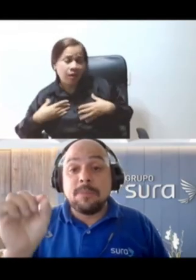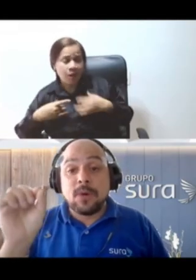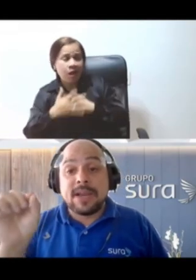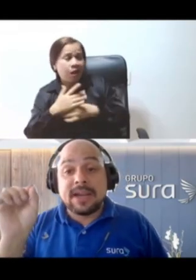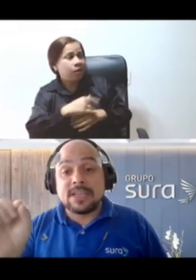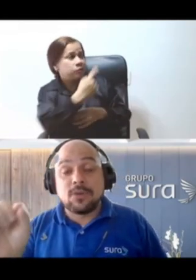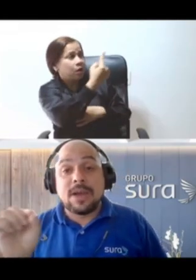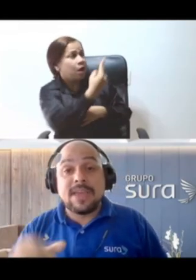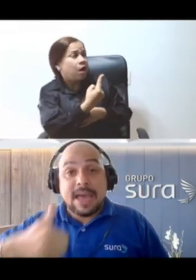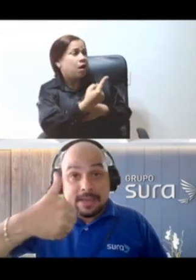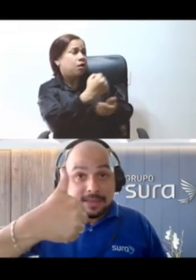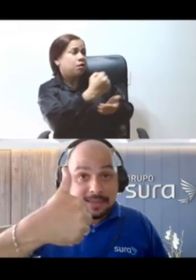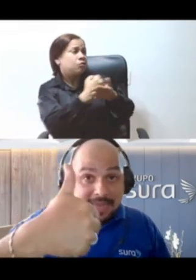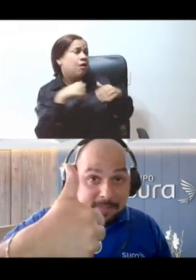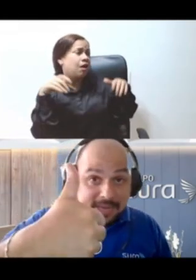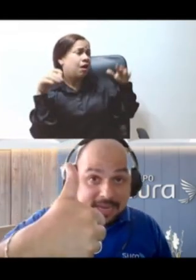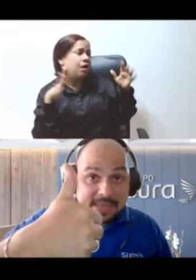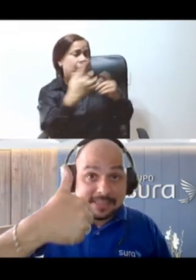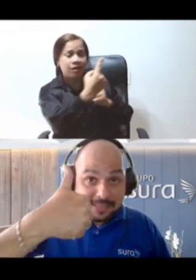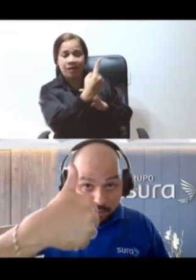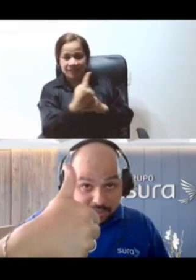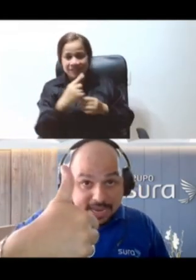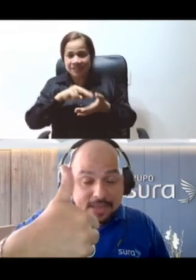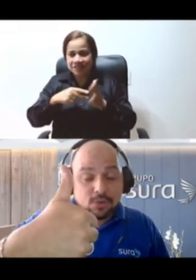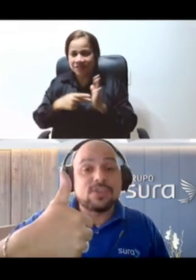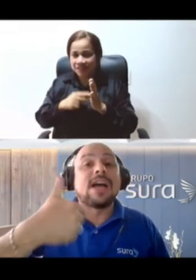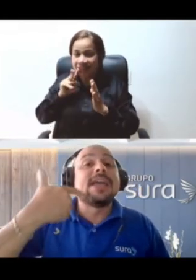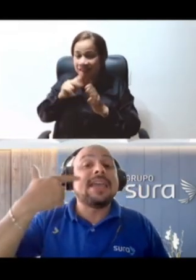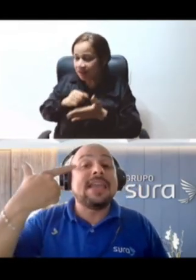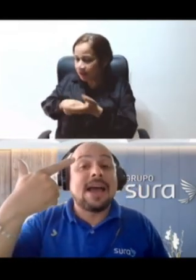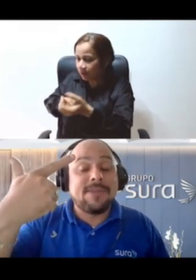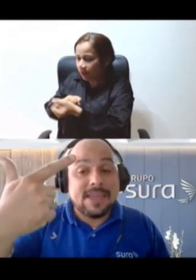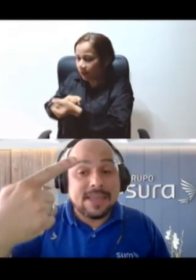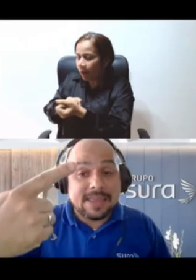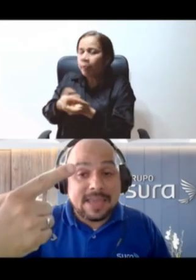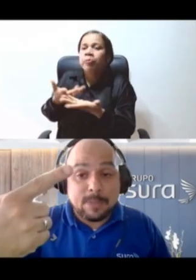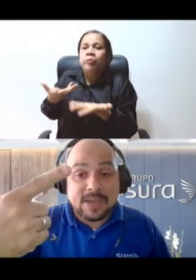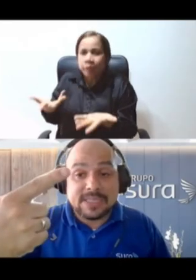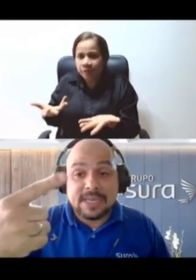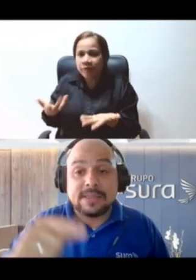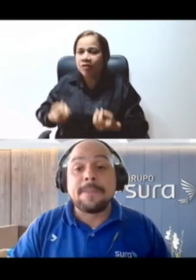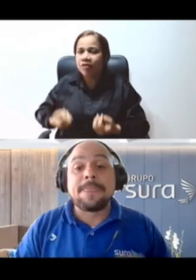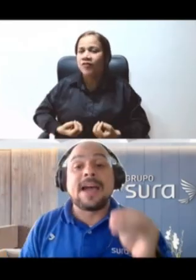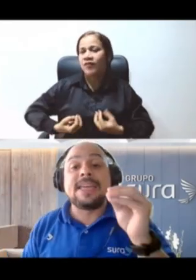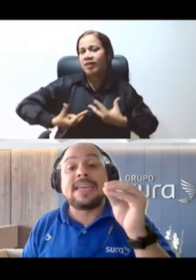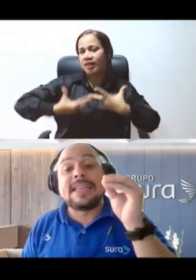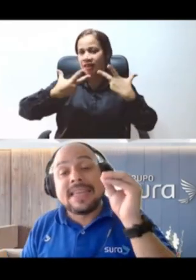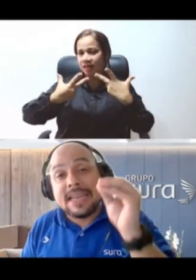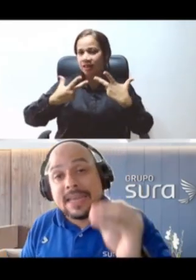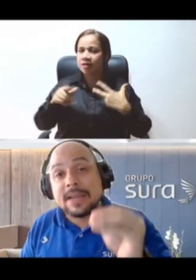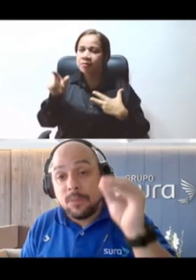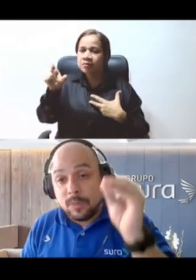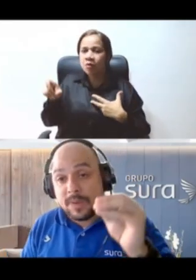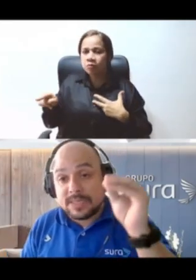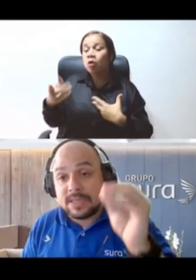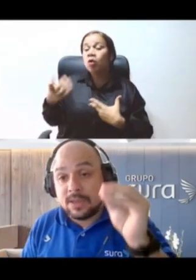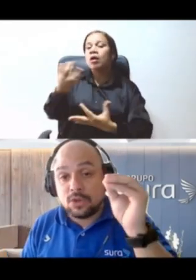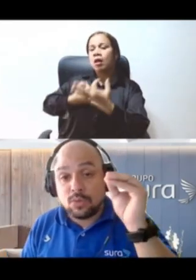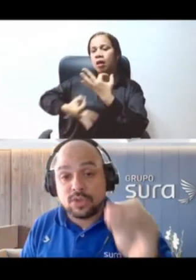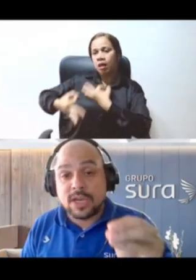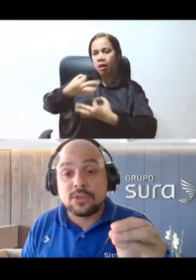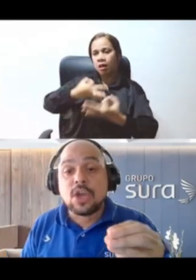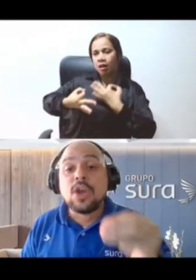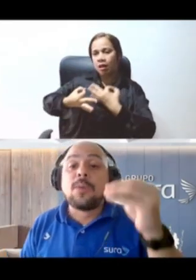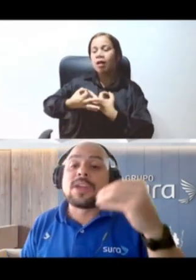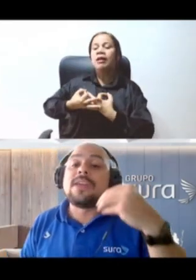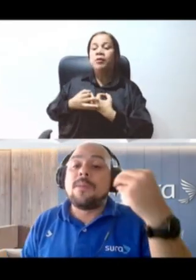muchachos, sin poner en riesgo la vida del brigadista, o sea, la tuya y la vida del paciente. Hay que tener muy